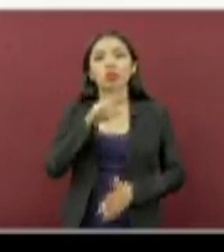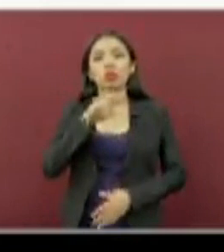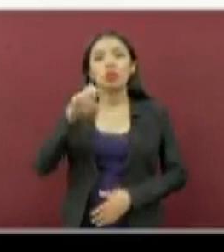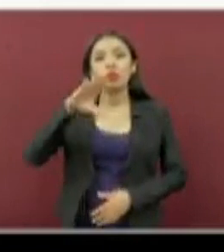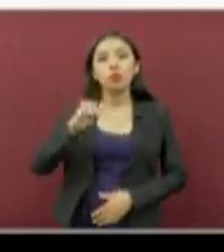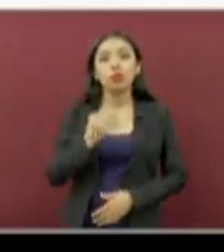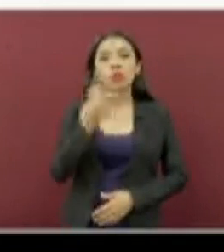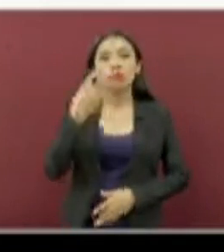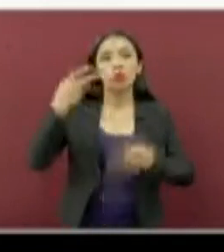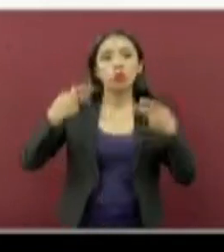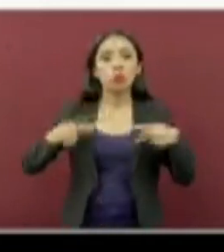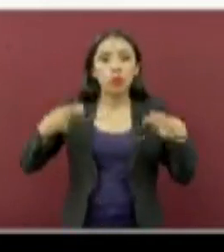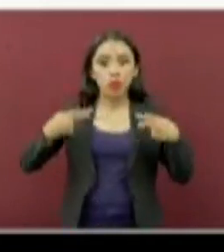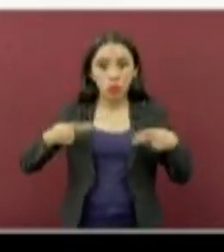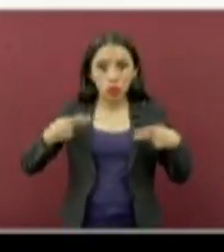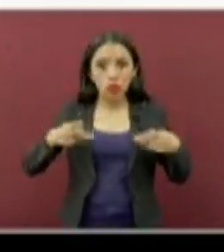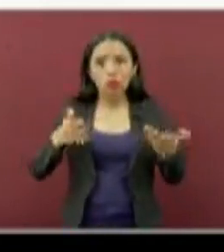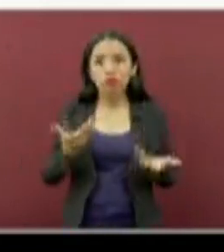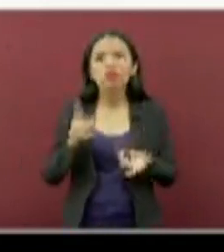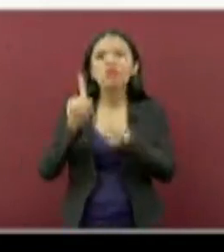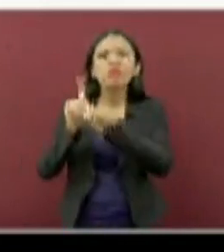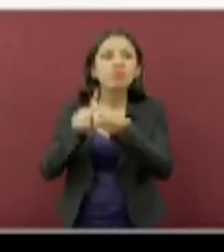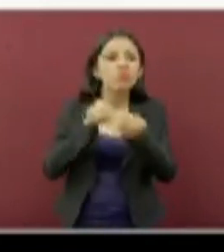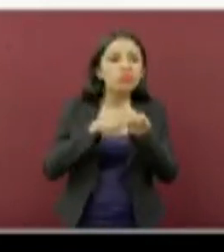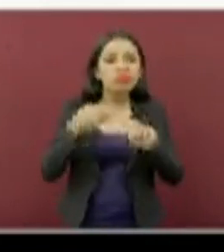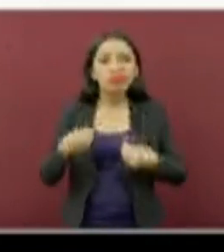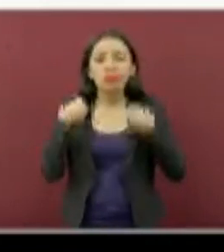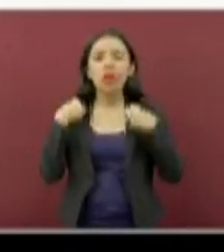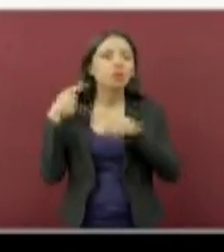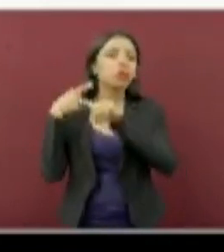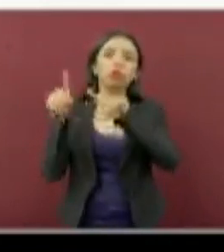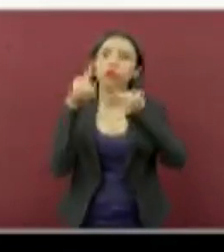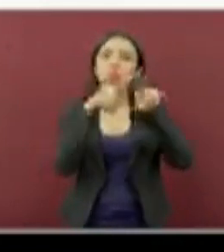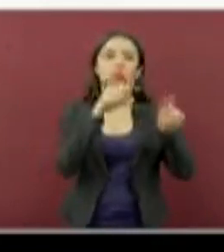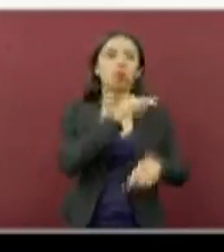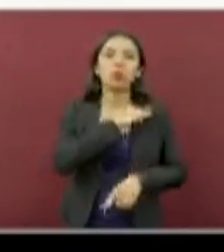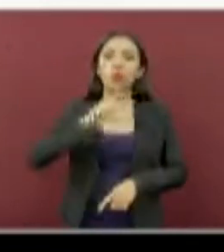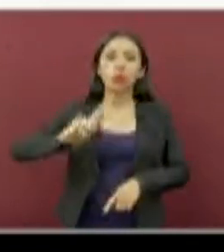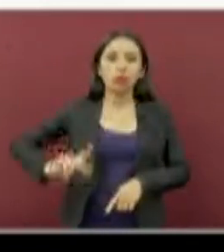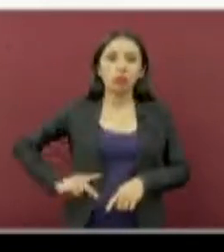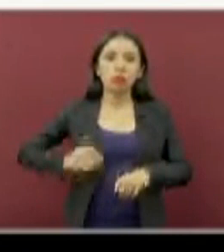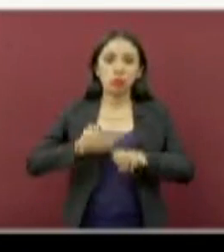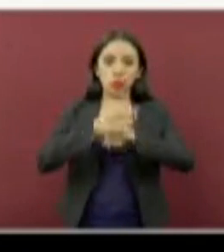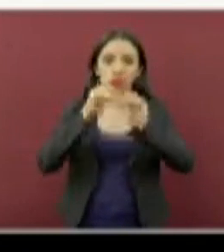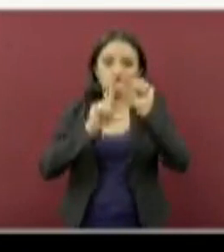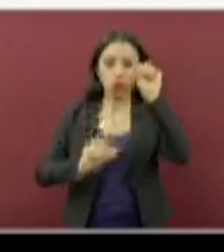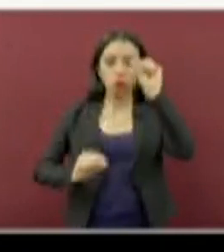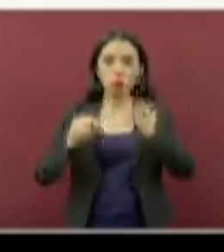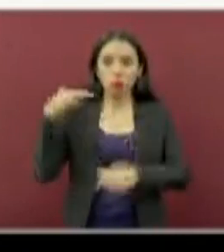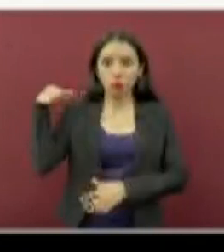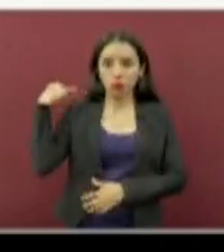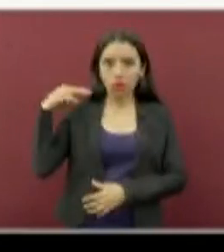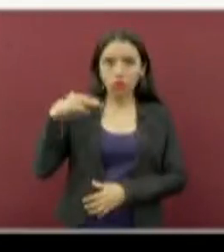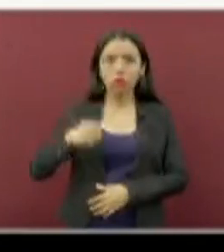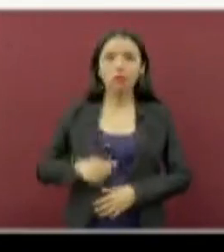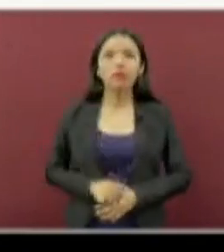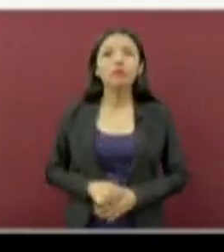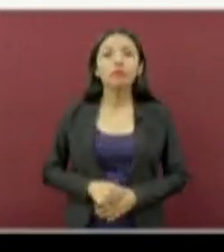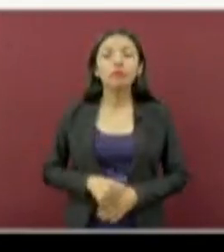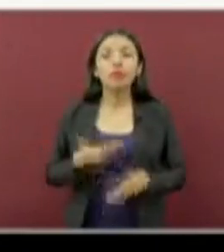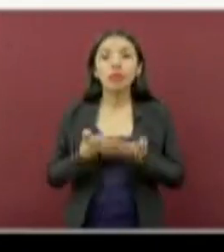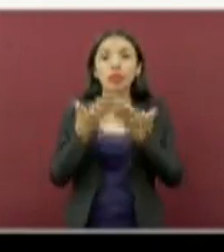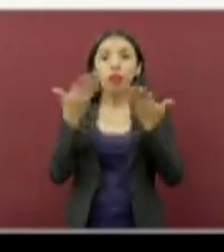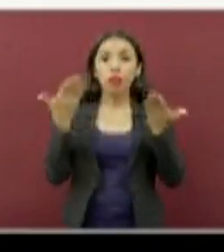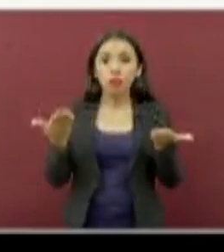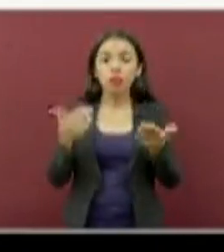14.294 enfermos, habitantes de diferentes municipios de la entidad. Por lo que se refiere a los casos que